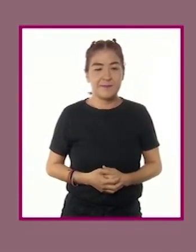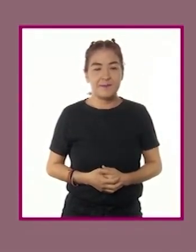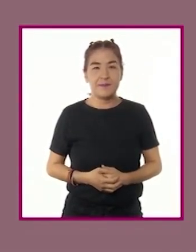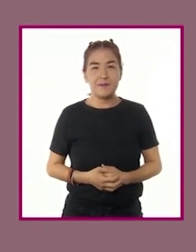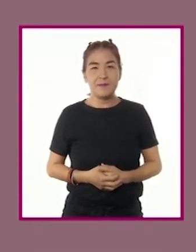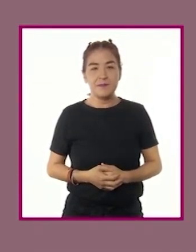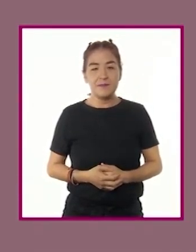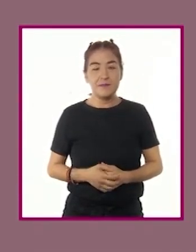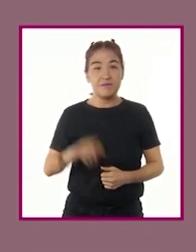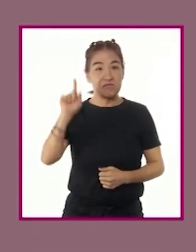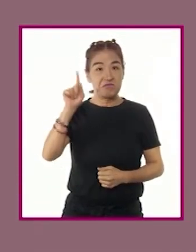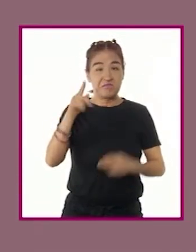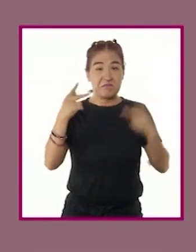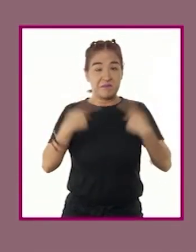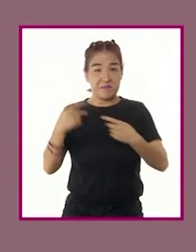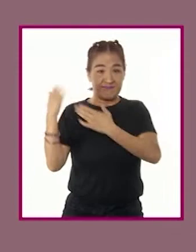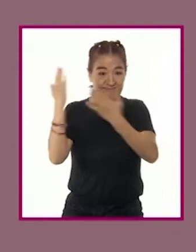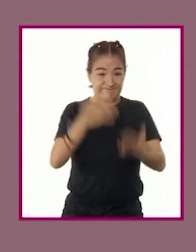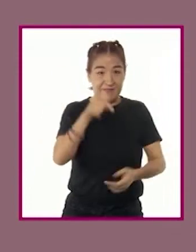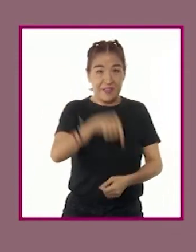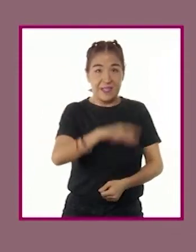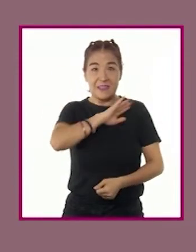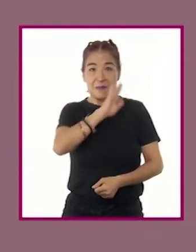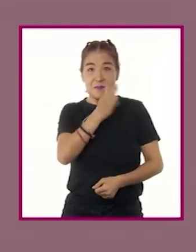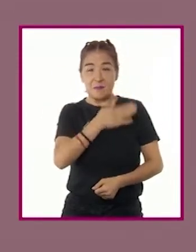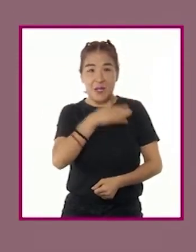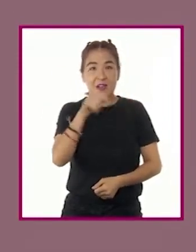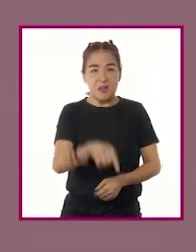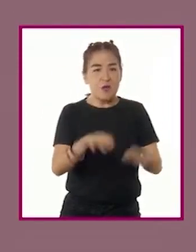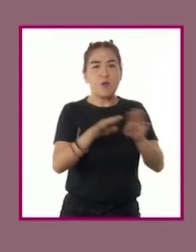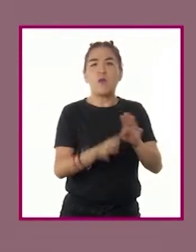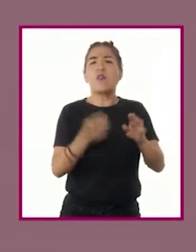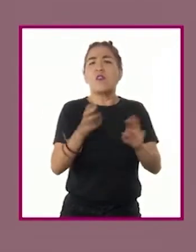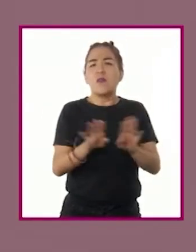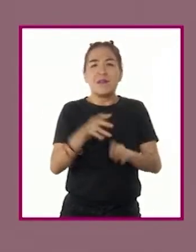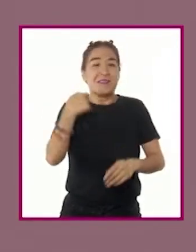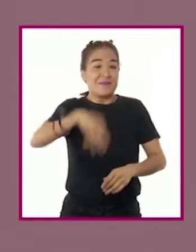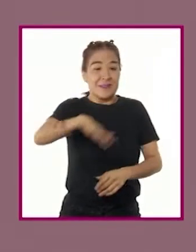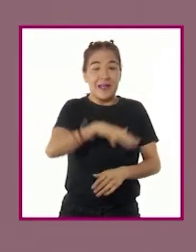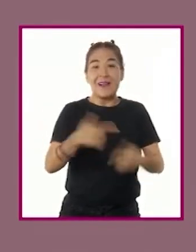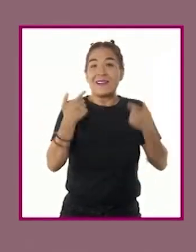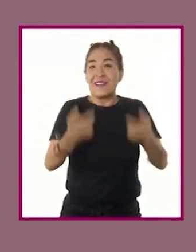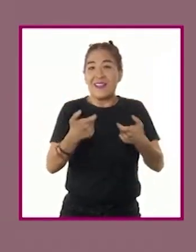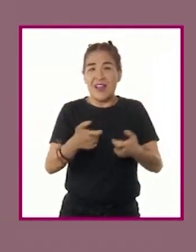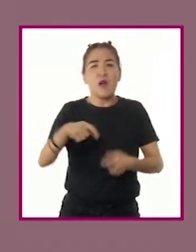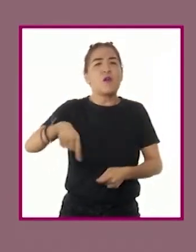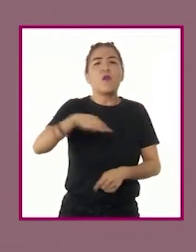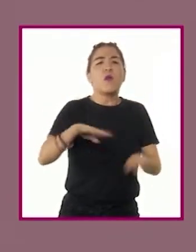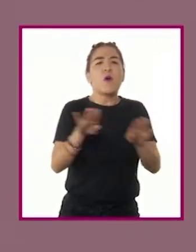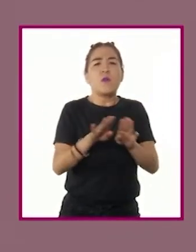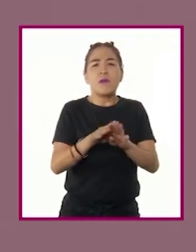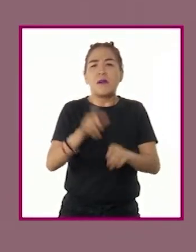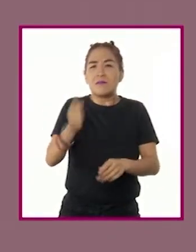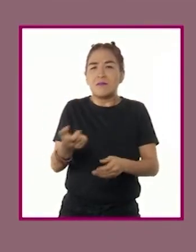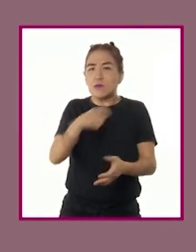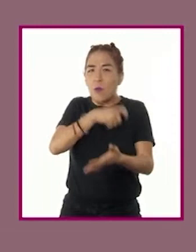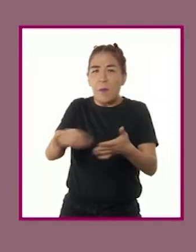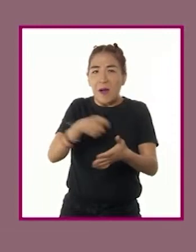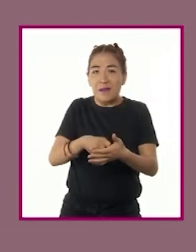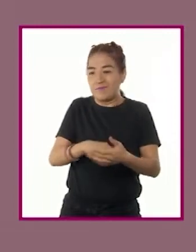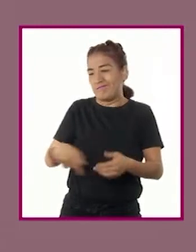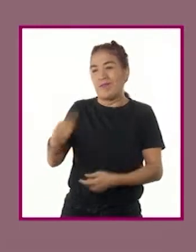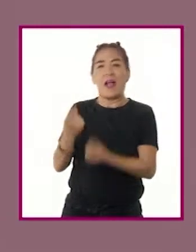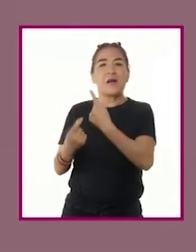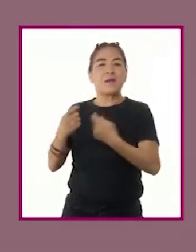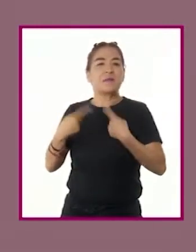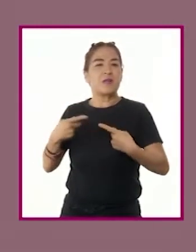Mientras los españoles y algunos criollos vivían en la opulencia, la riqueza y las propiedades se concentraban en unas cuantas